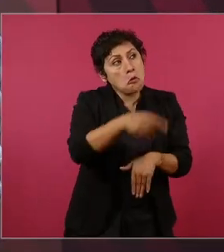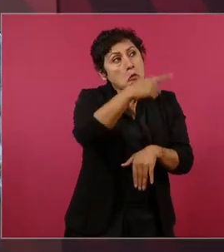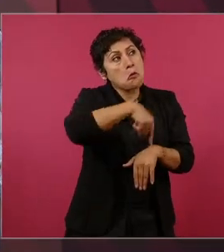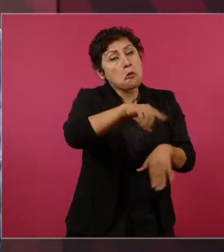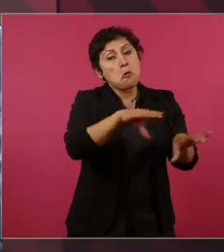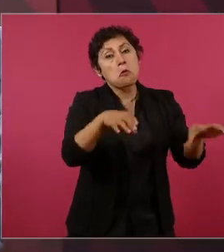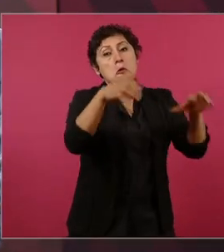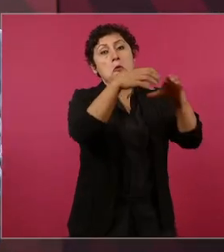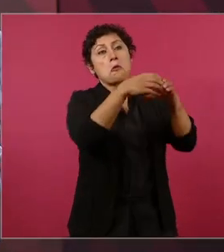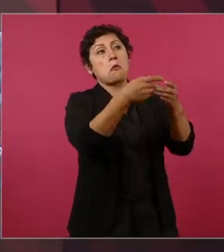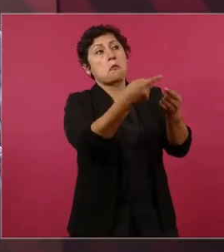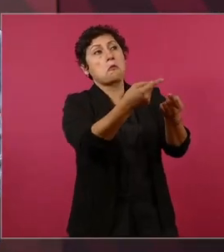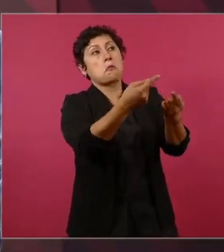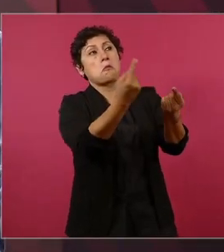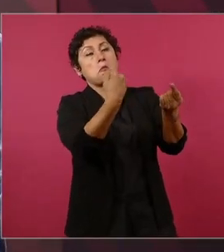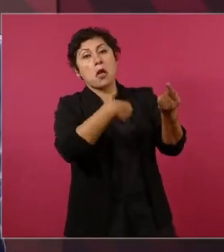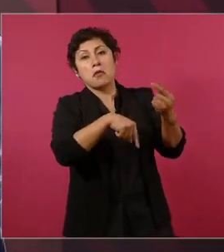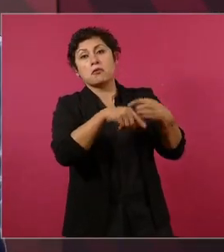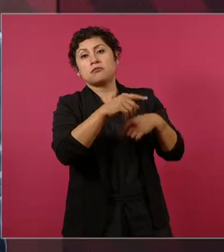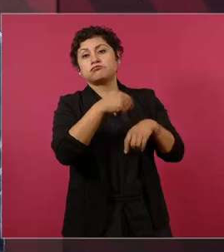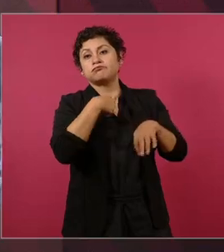Entonces, como pintamos la raya,